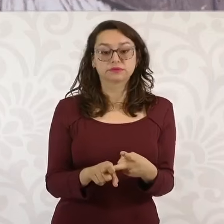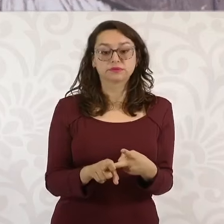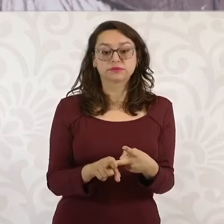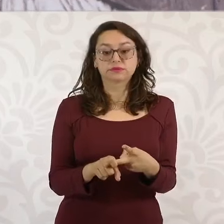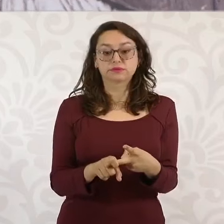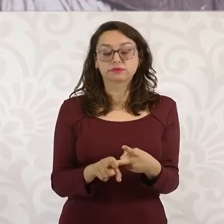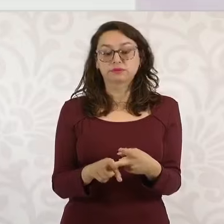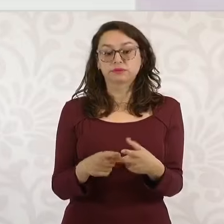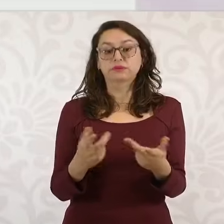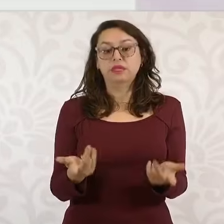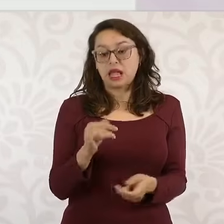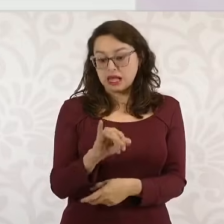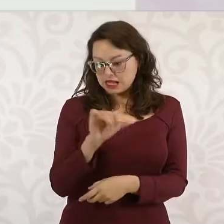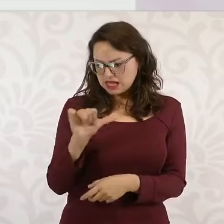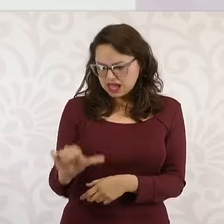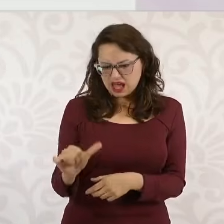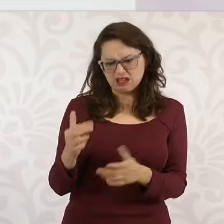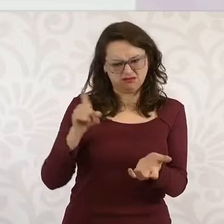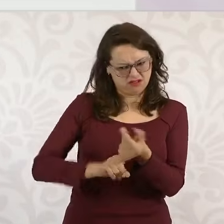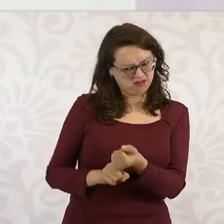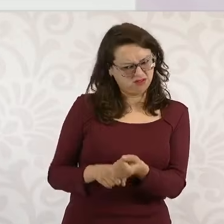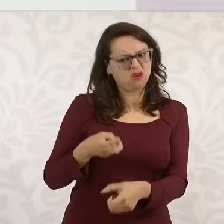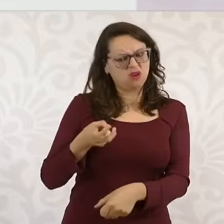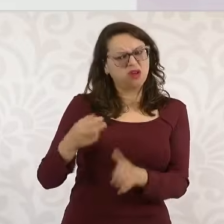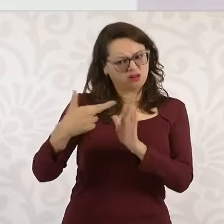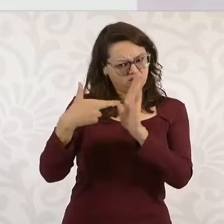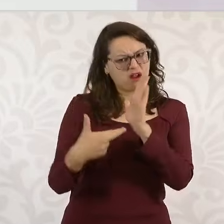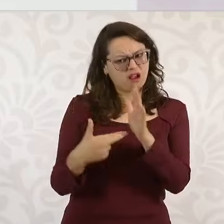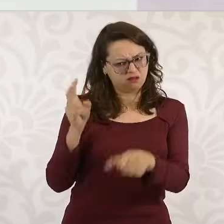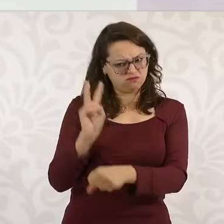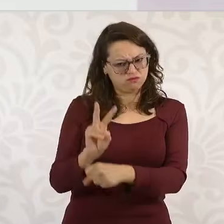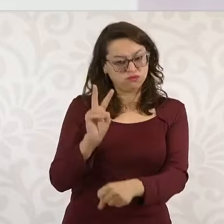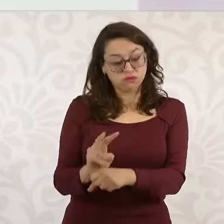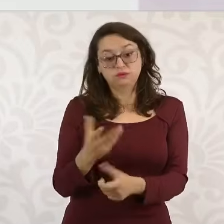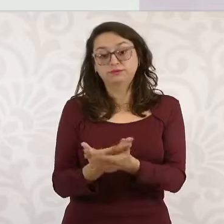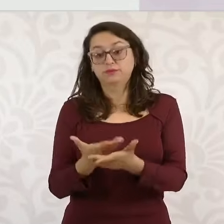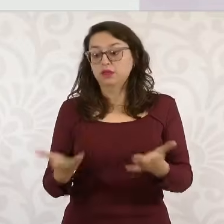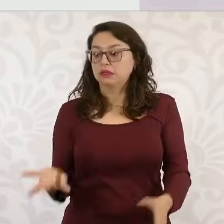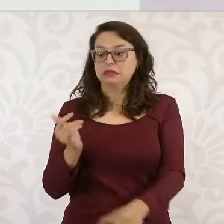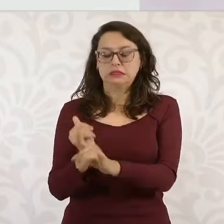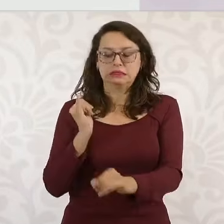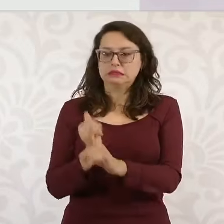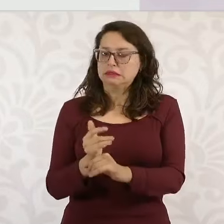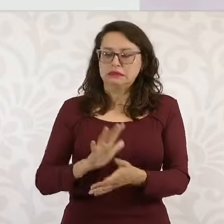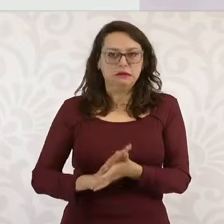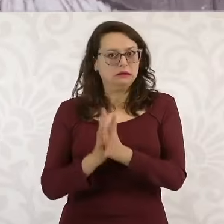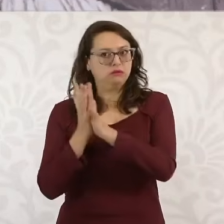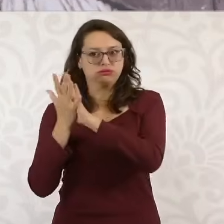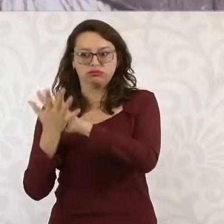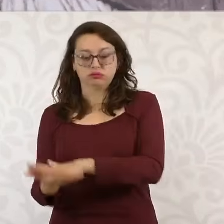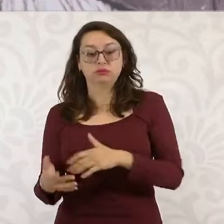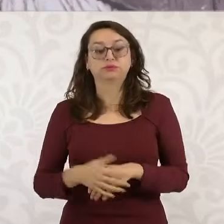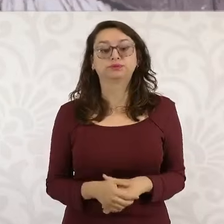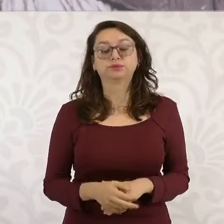la regulación de la inteligencia artificial. Ahora pues las redes sociales son otra cosa. La prohibición del uso